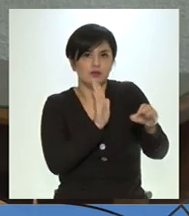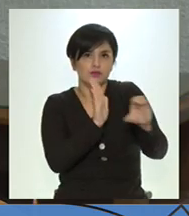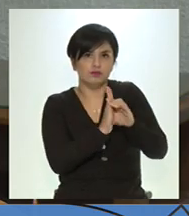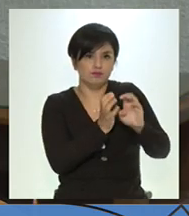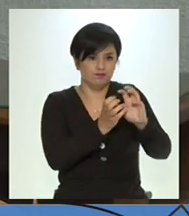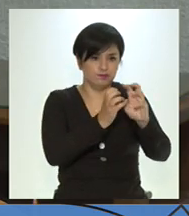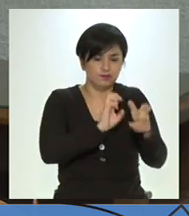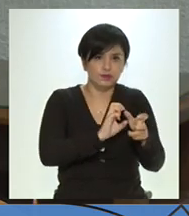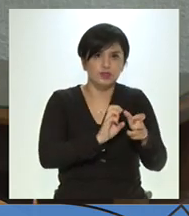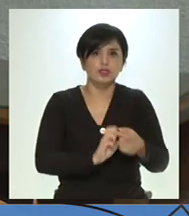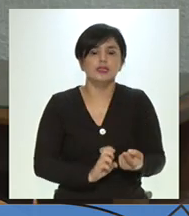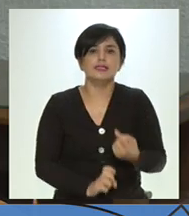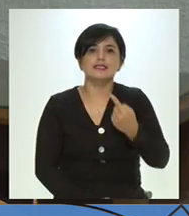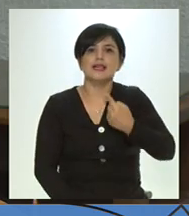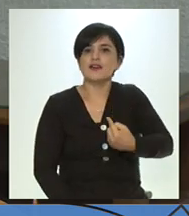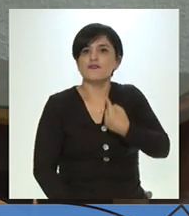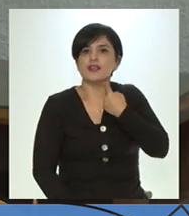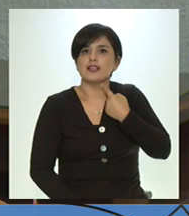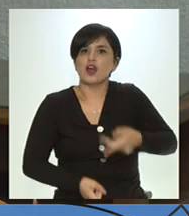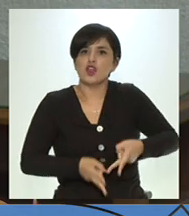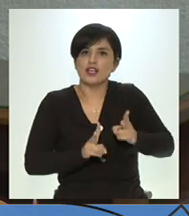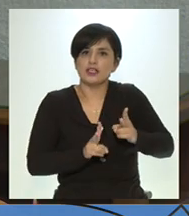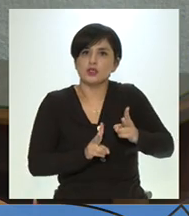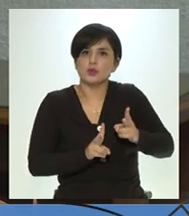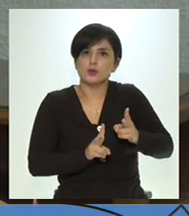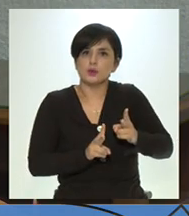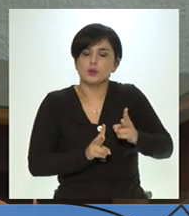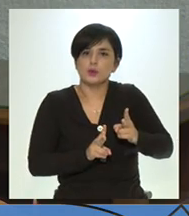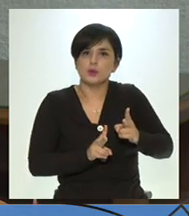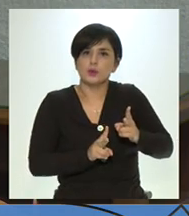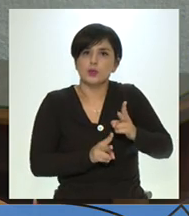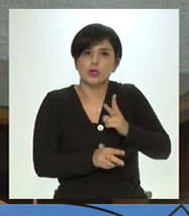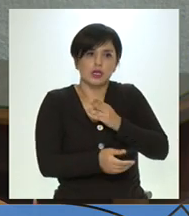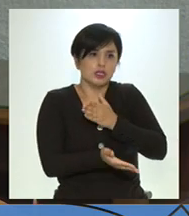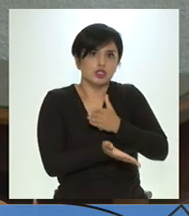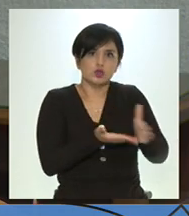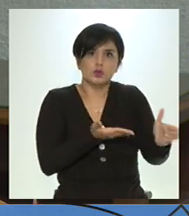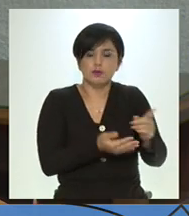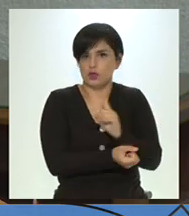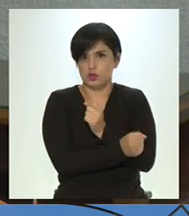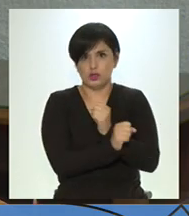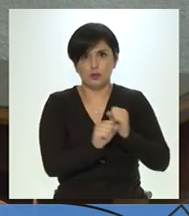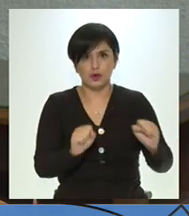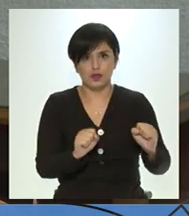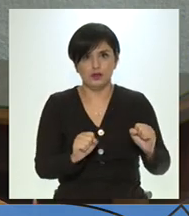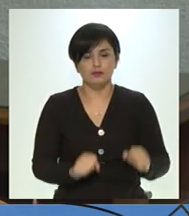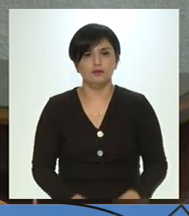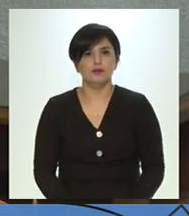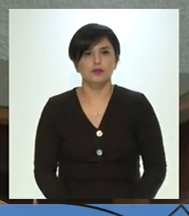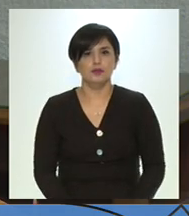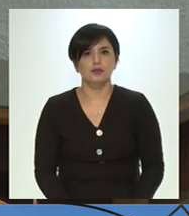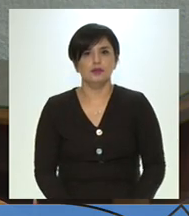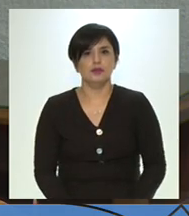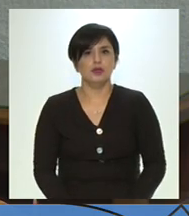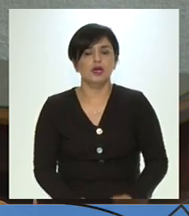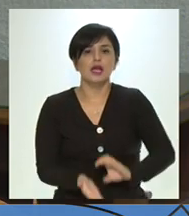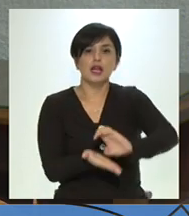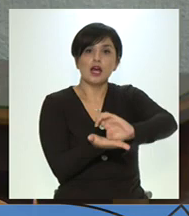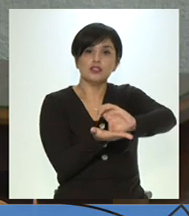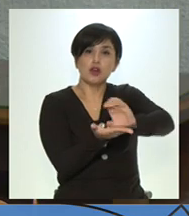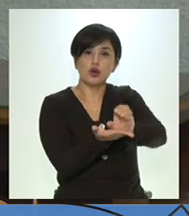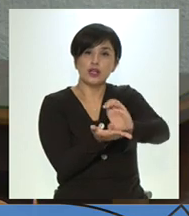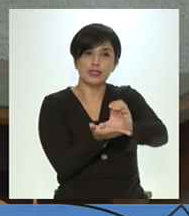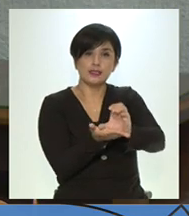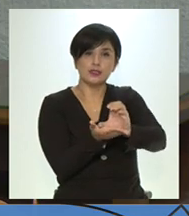derechos inderogables las observaciones del instituto nacional de derechos humanos formuladas ante este